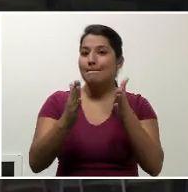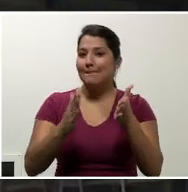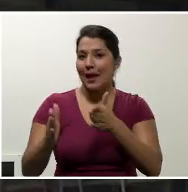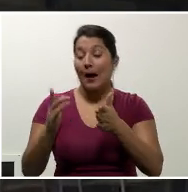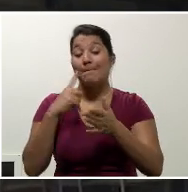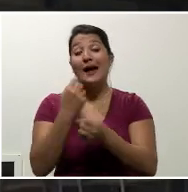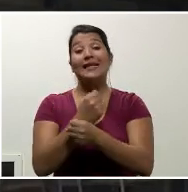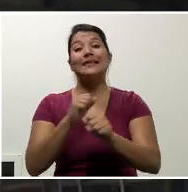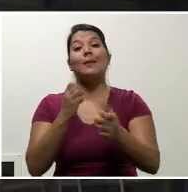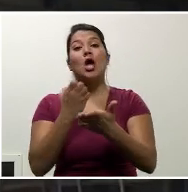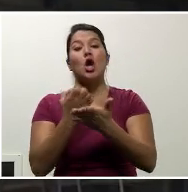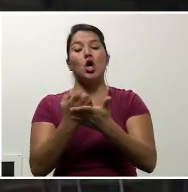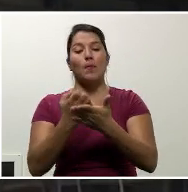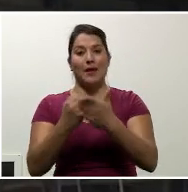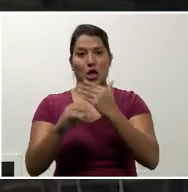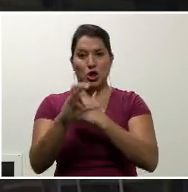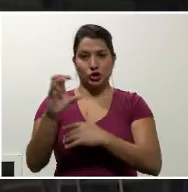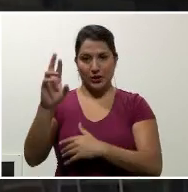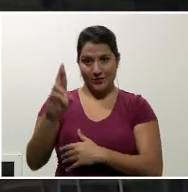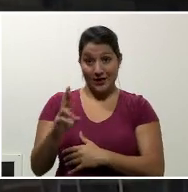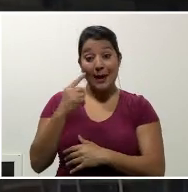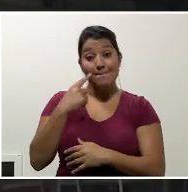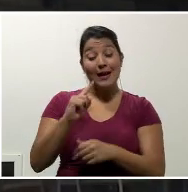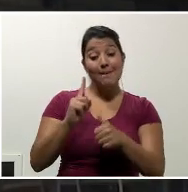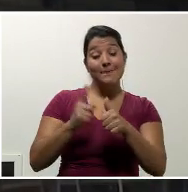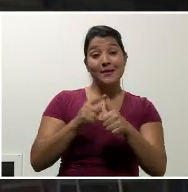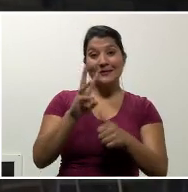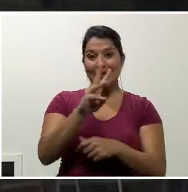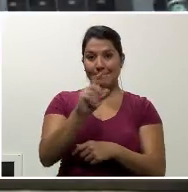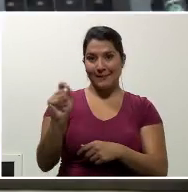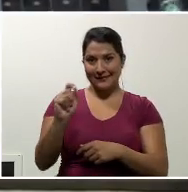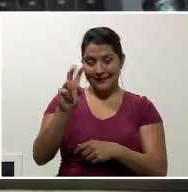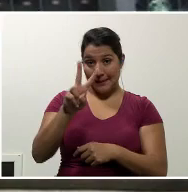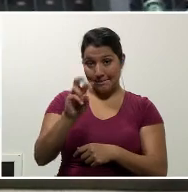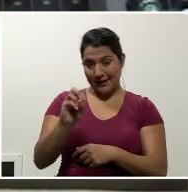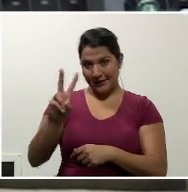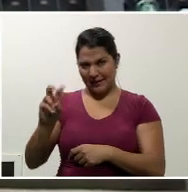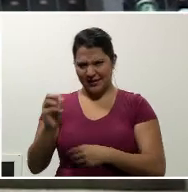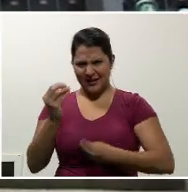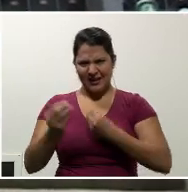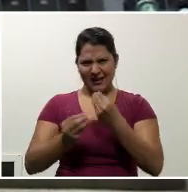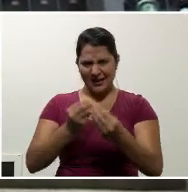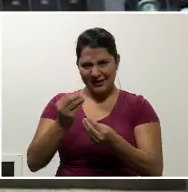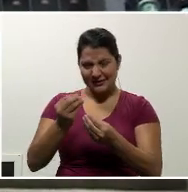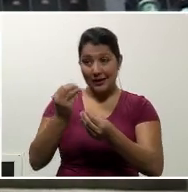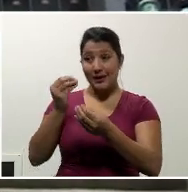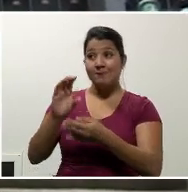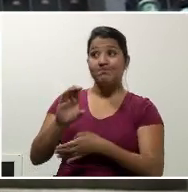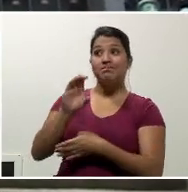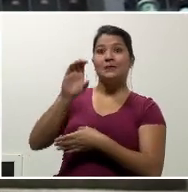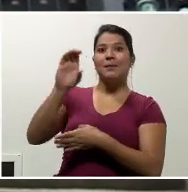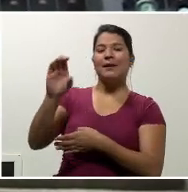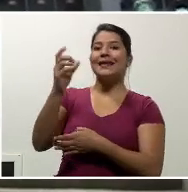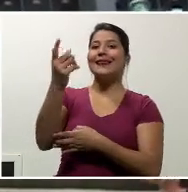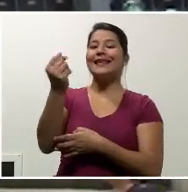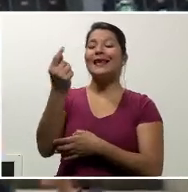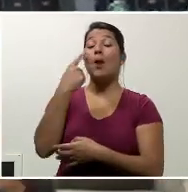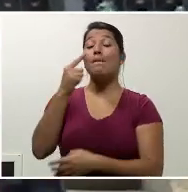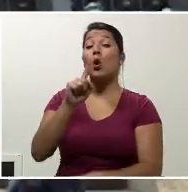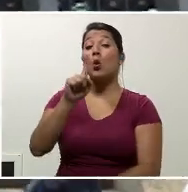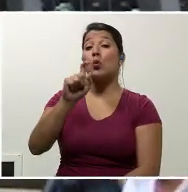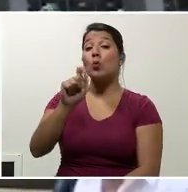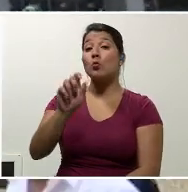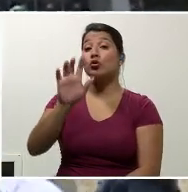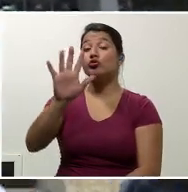Como parte de ese plan, Hacienda proyecta colocar títulos de deuda interna por 1,5 billones de colones y el Banco